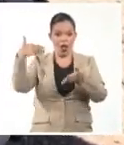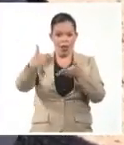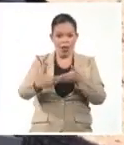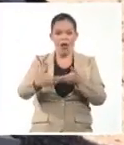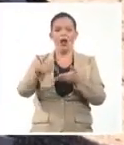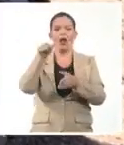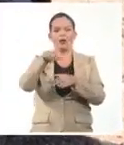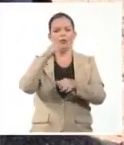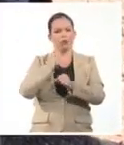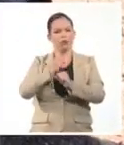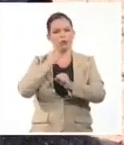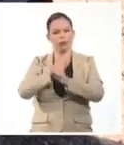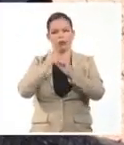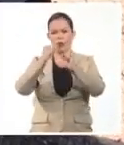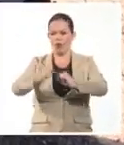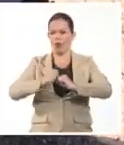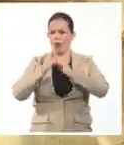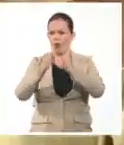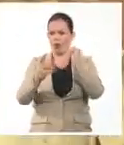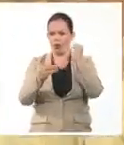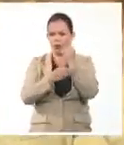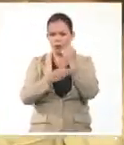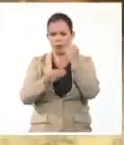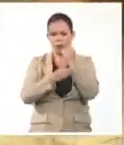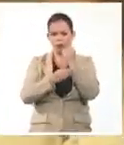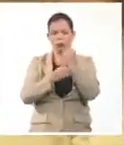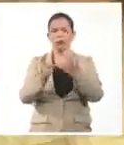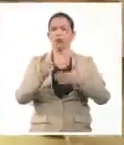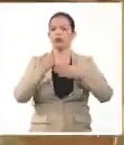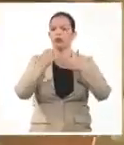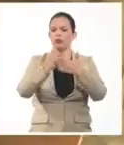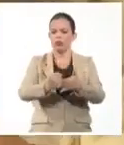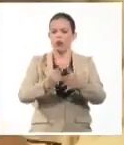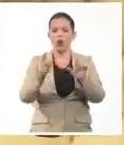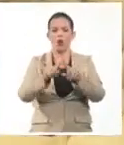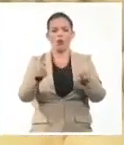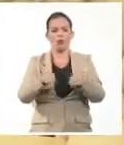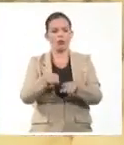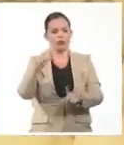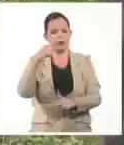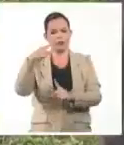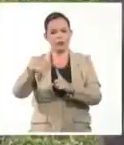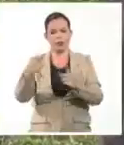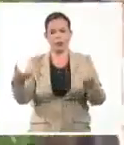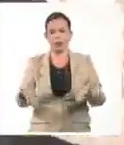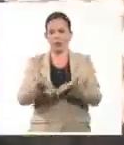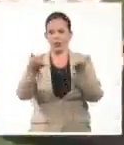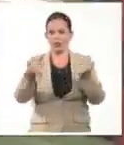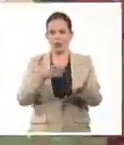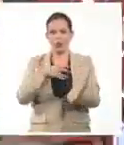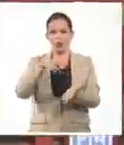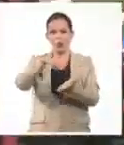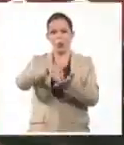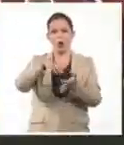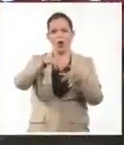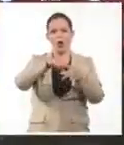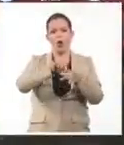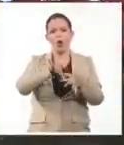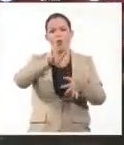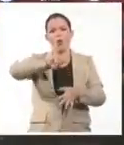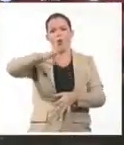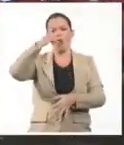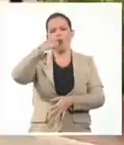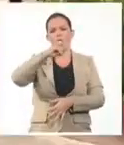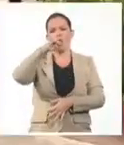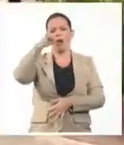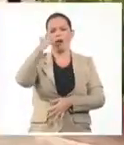tipo, impulsadas y rectoreadas por la Oficina para el Desarrollo Integral de Guanacabibes, con el propósito de transformar